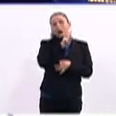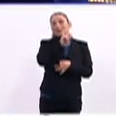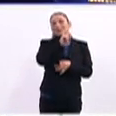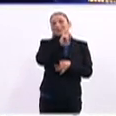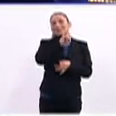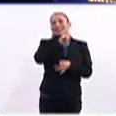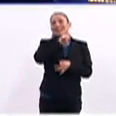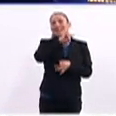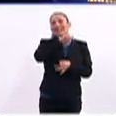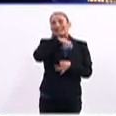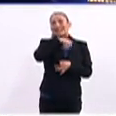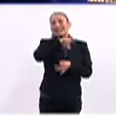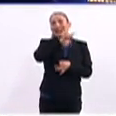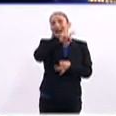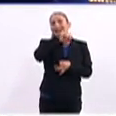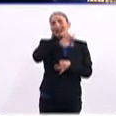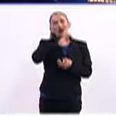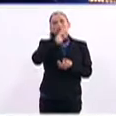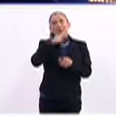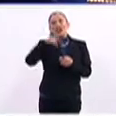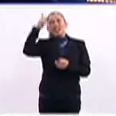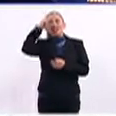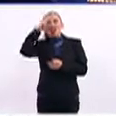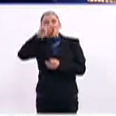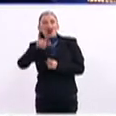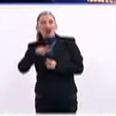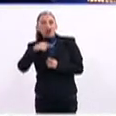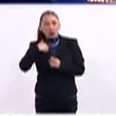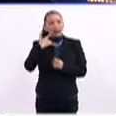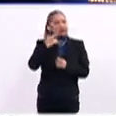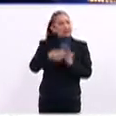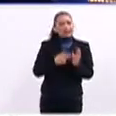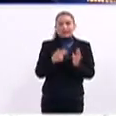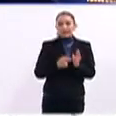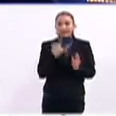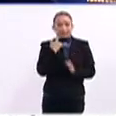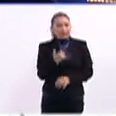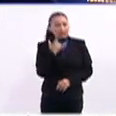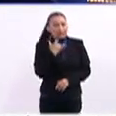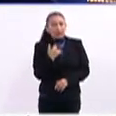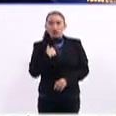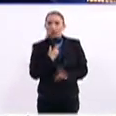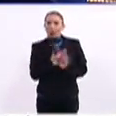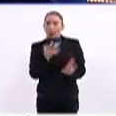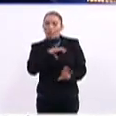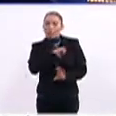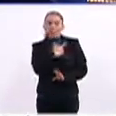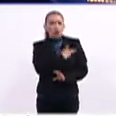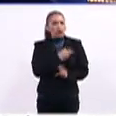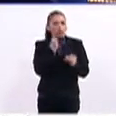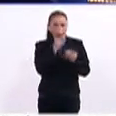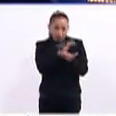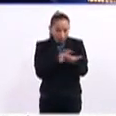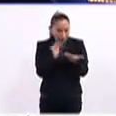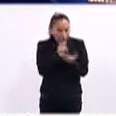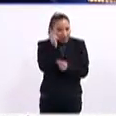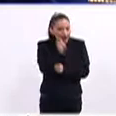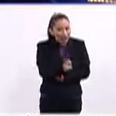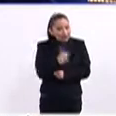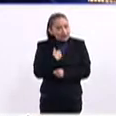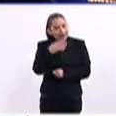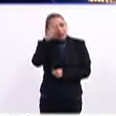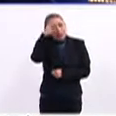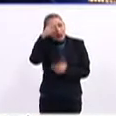y después lo cambié por psicólogo. Lo intenté mucho tiempo. Soy muy aficionado a toda la lectura que tiene que ver con